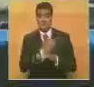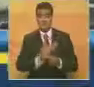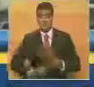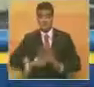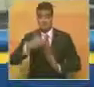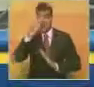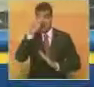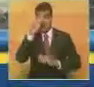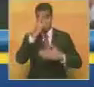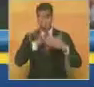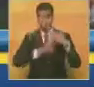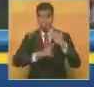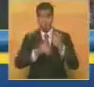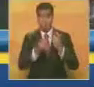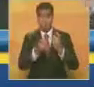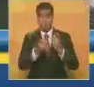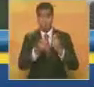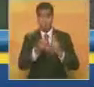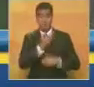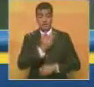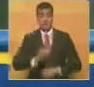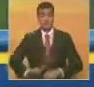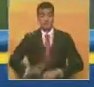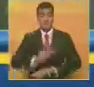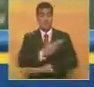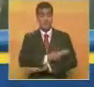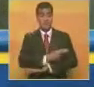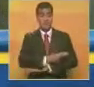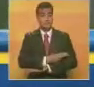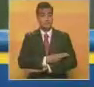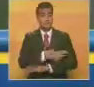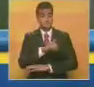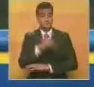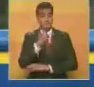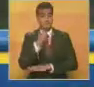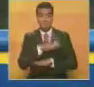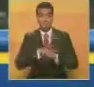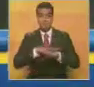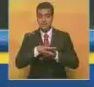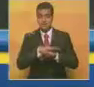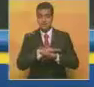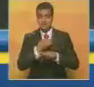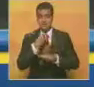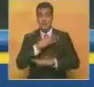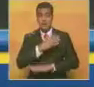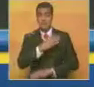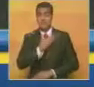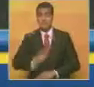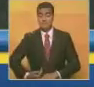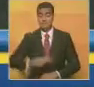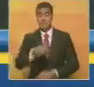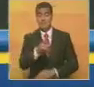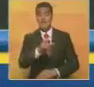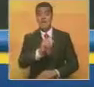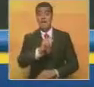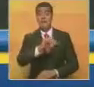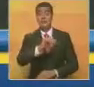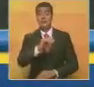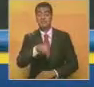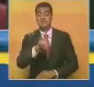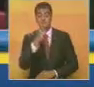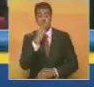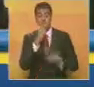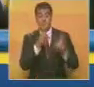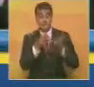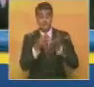honores correspondientes al presidente haitiano Michel Martelly, el jefe de Estado Hugo Chávez sostuvo una reunión privada con su homólogo en la cual analizaron temas